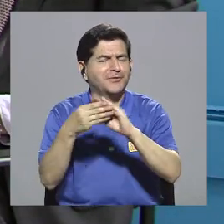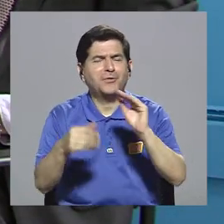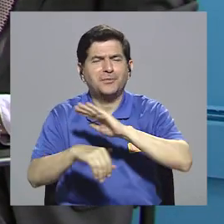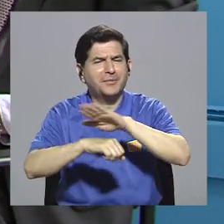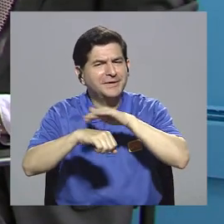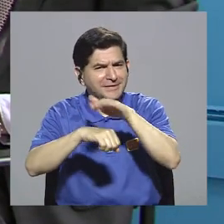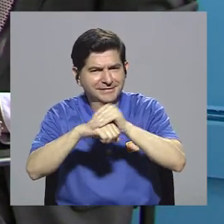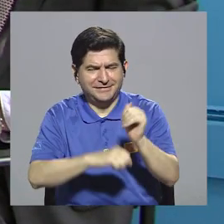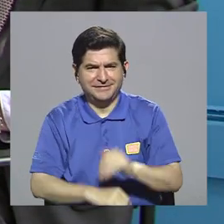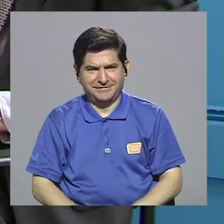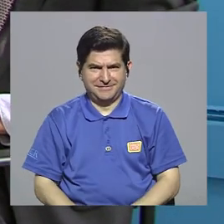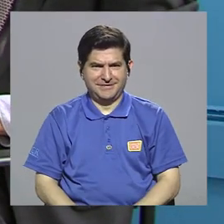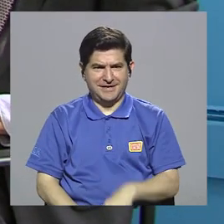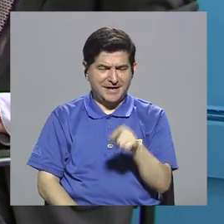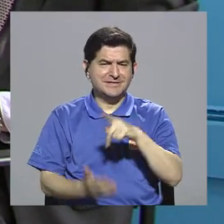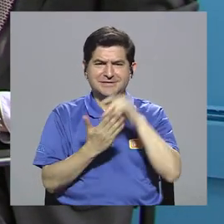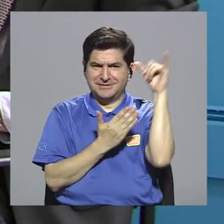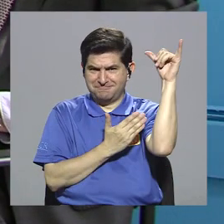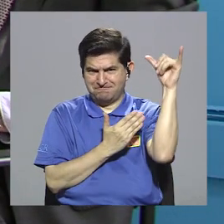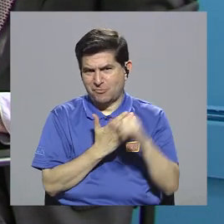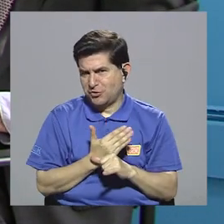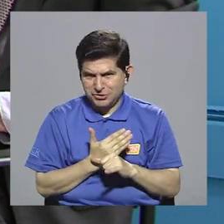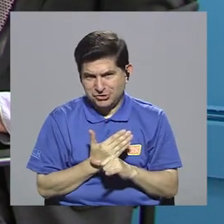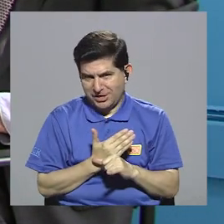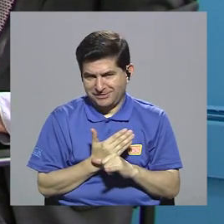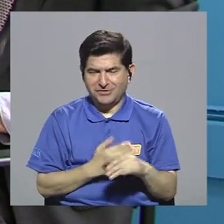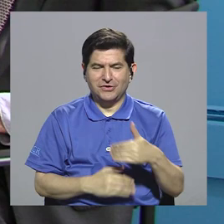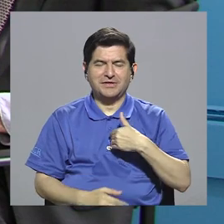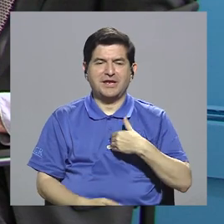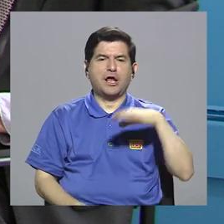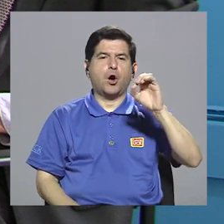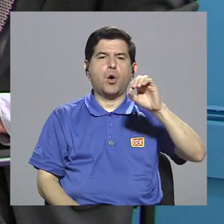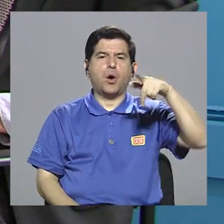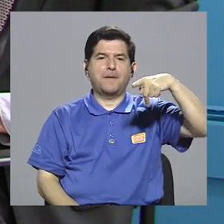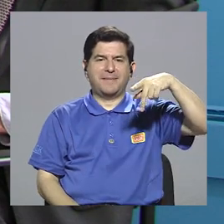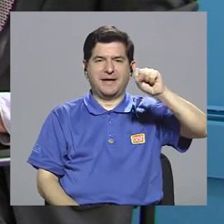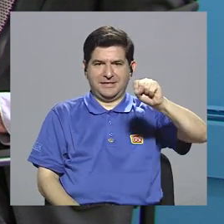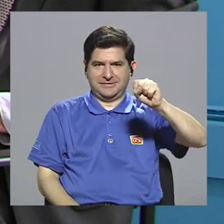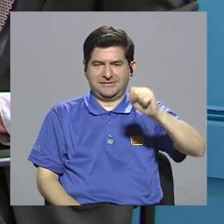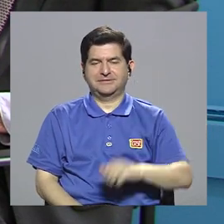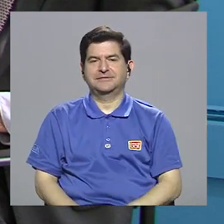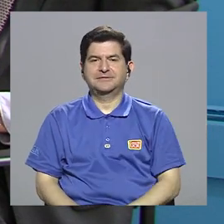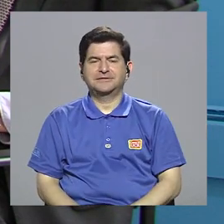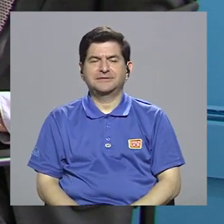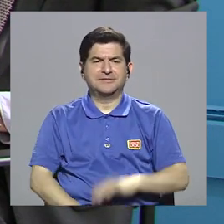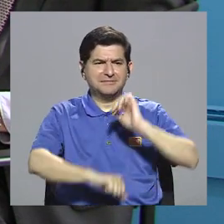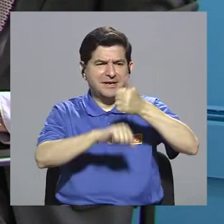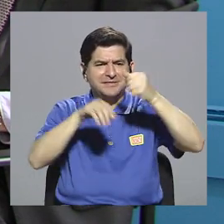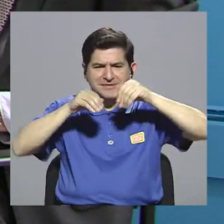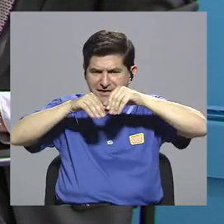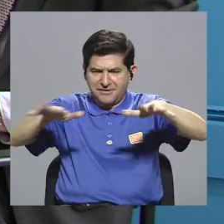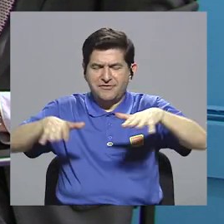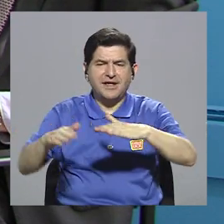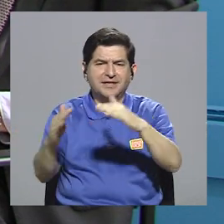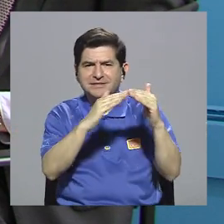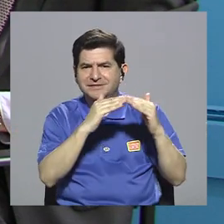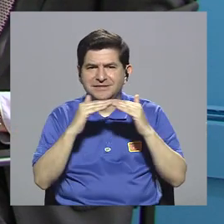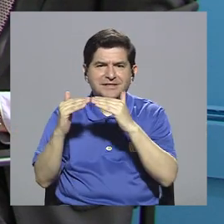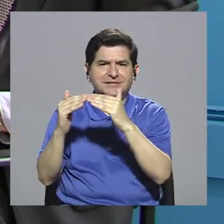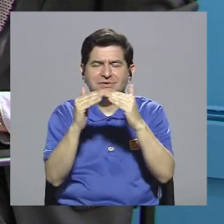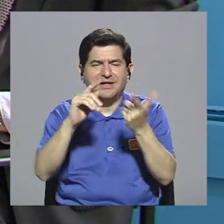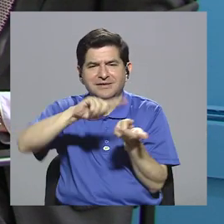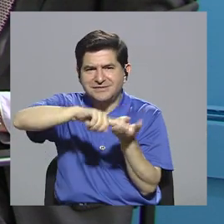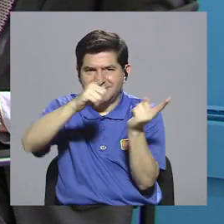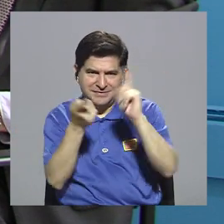coméntanos por favor un poco acerca de este proyecto que tiene la ups para conformar estas redes de